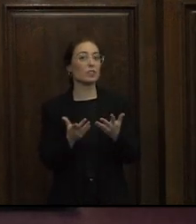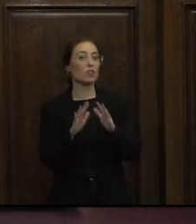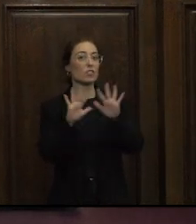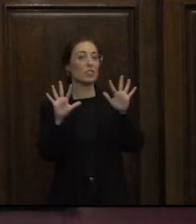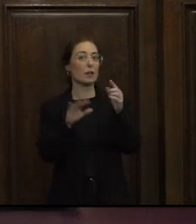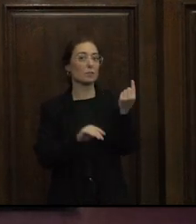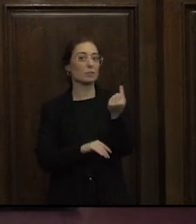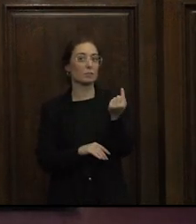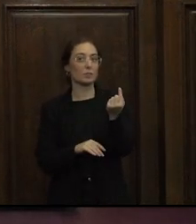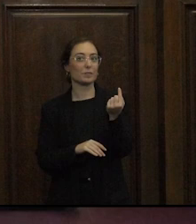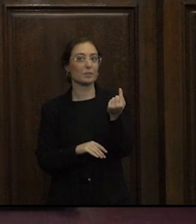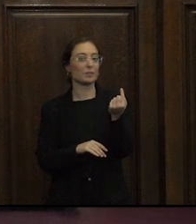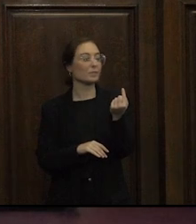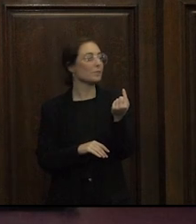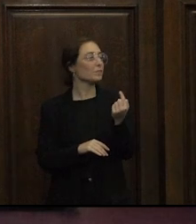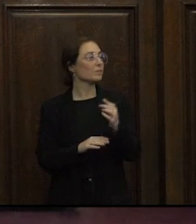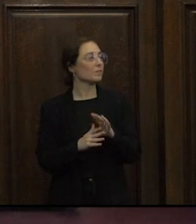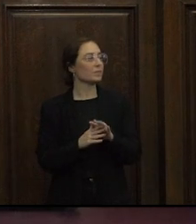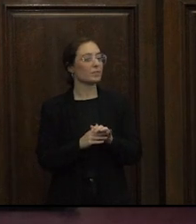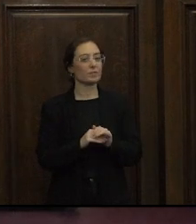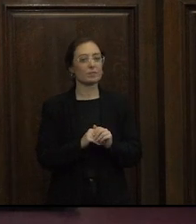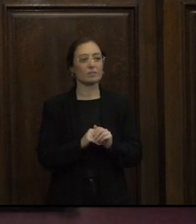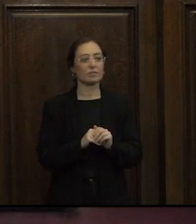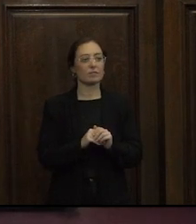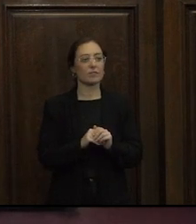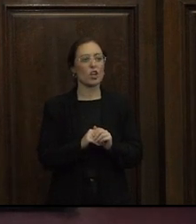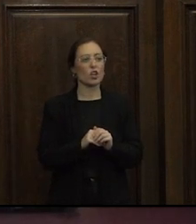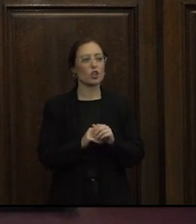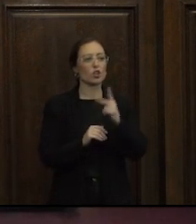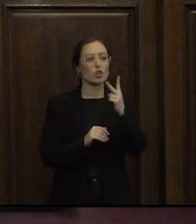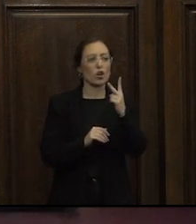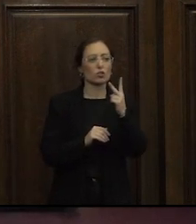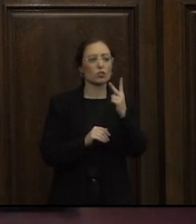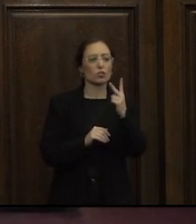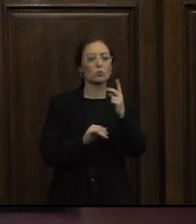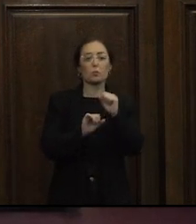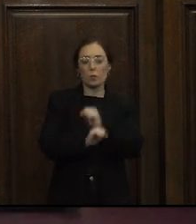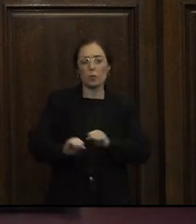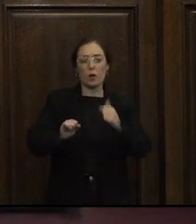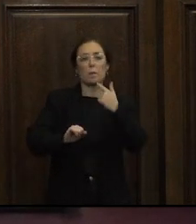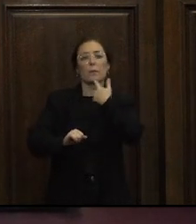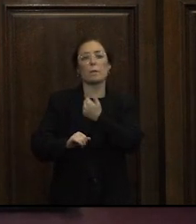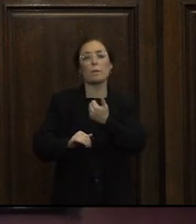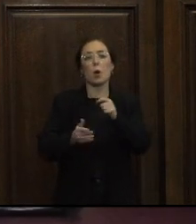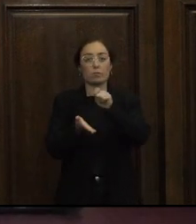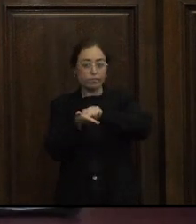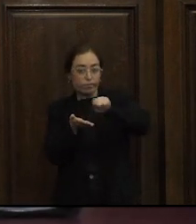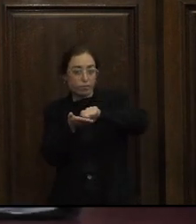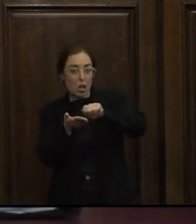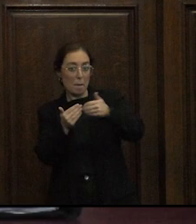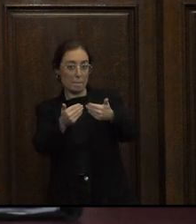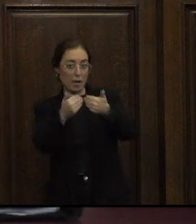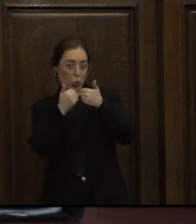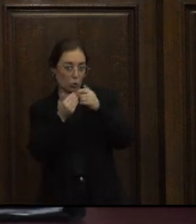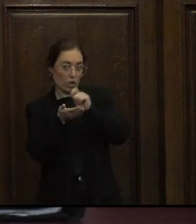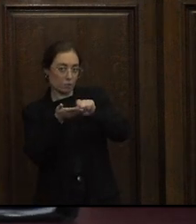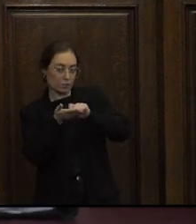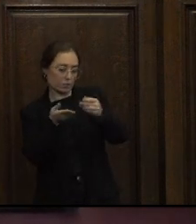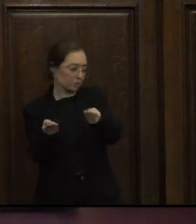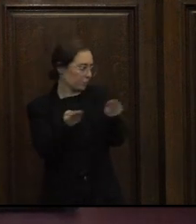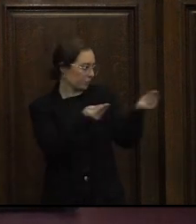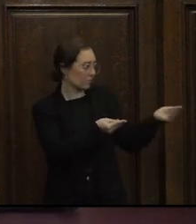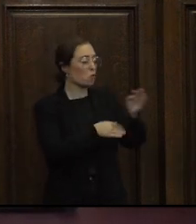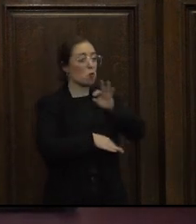Bueno, nos tomamos unos 10 minutos. Dos variantes. Pueden acercar la pregunta por escrito.